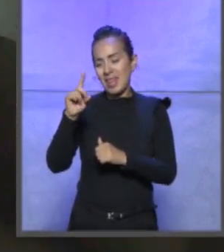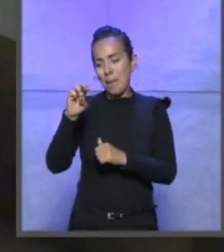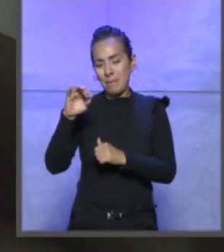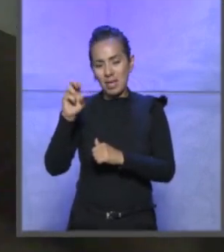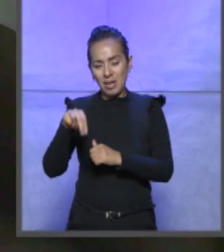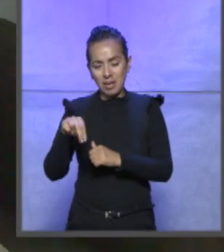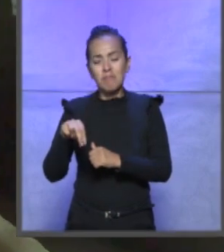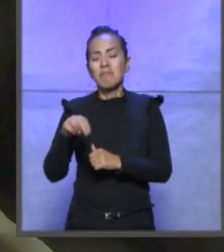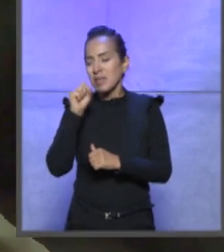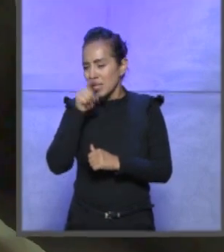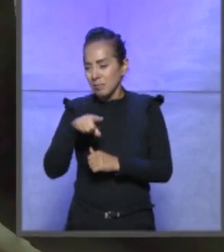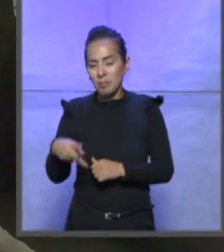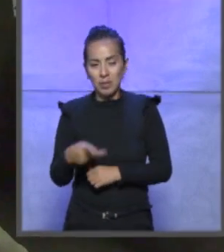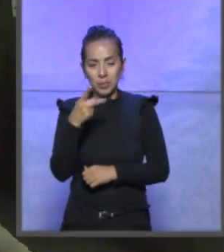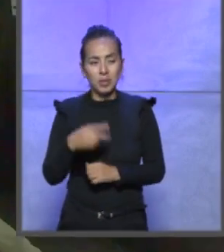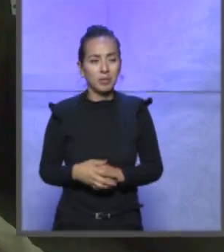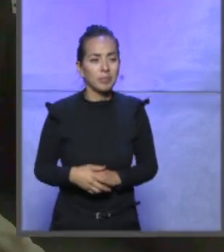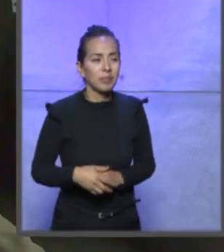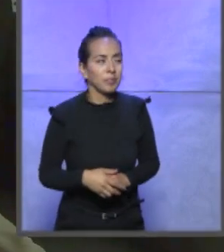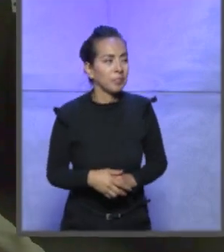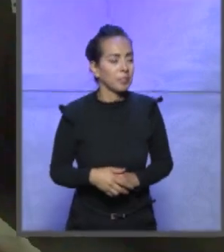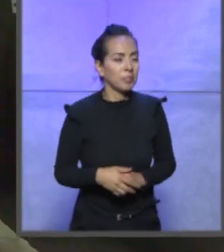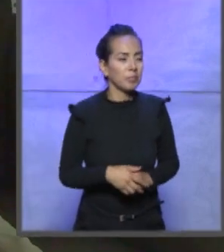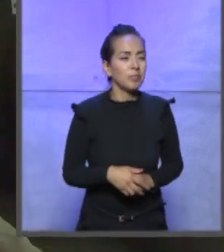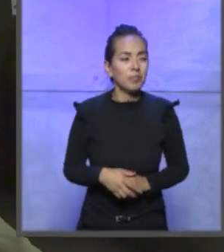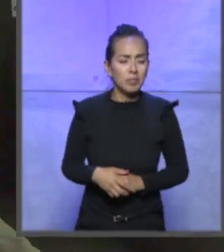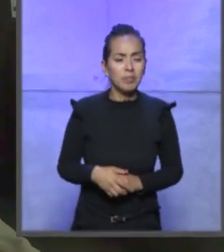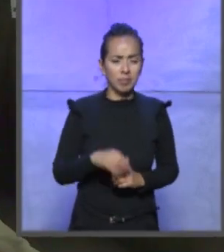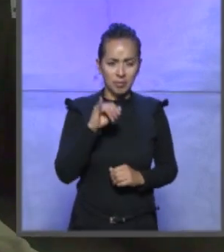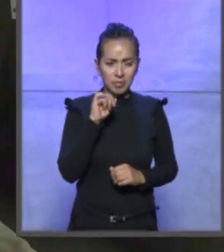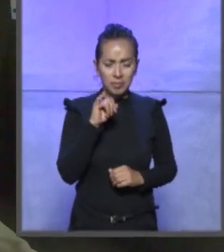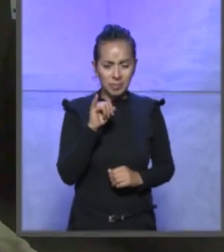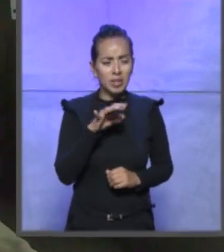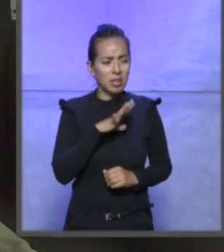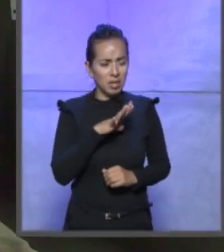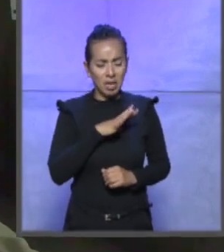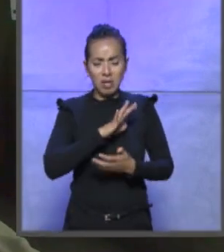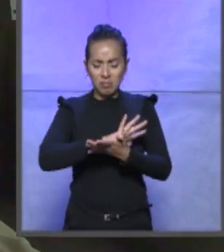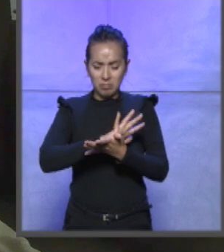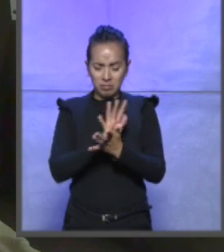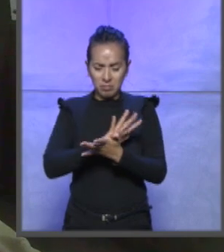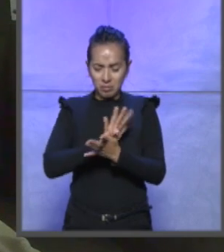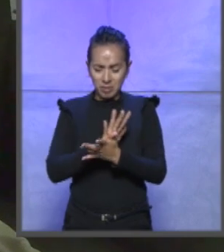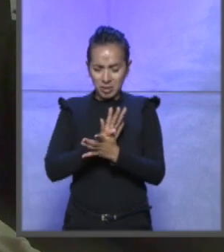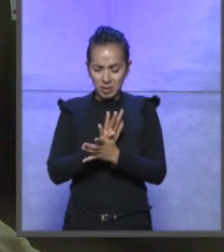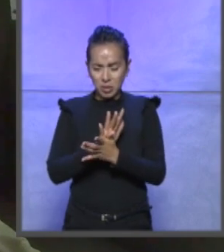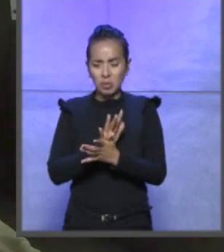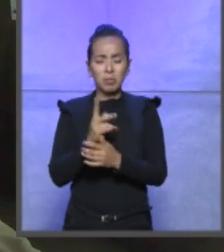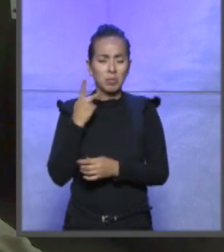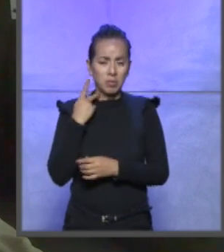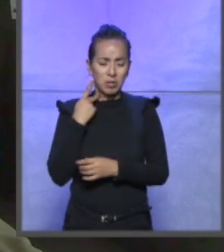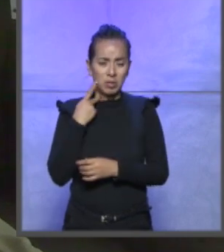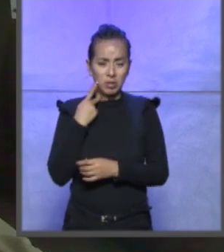de discriminación política y por qué razón? Gracias. Claro, sí hay discriminación política. Y